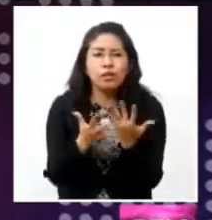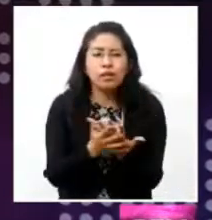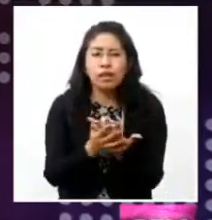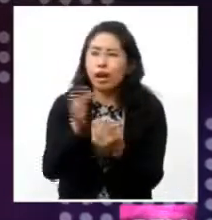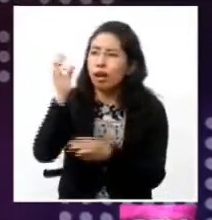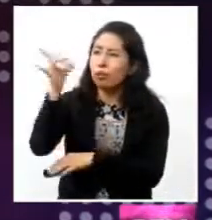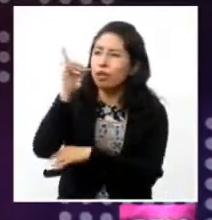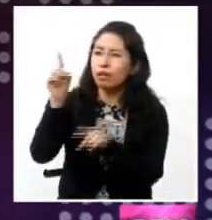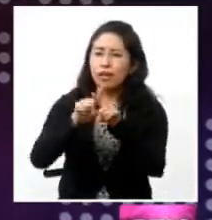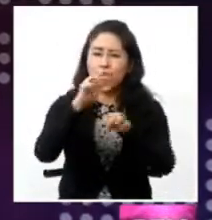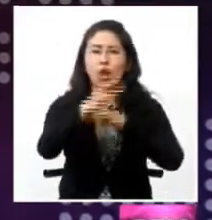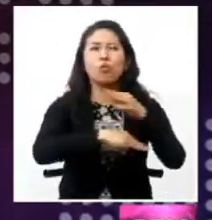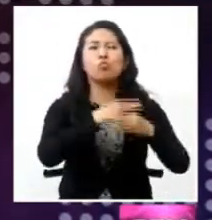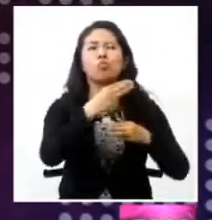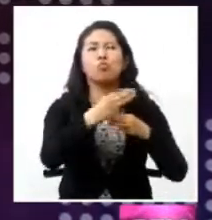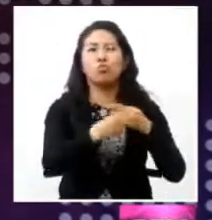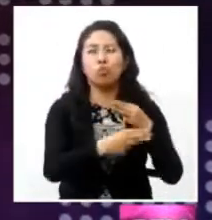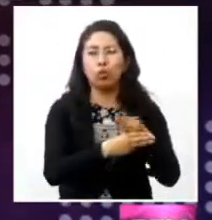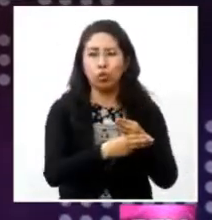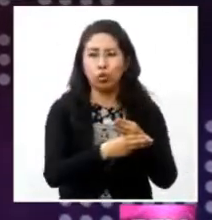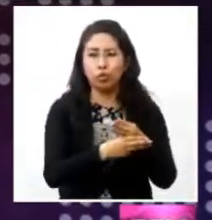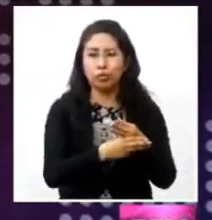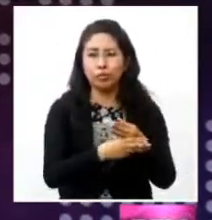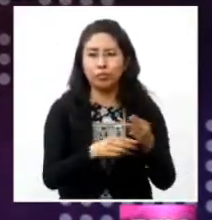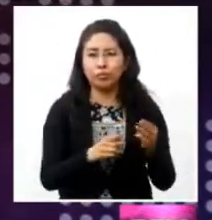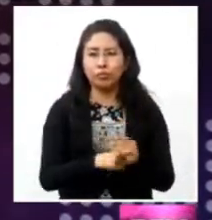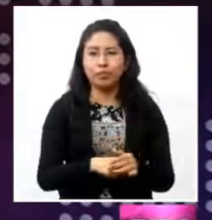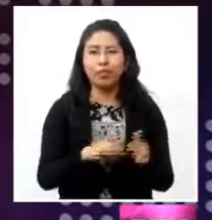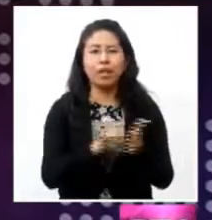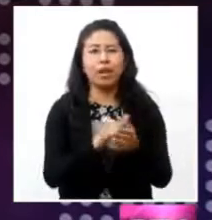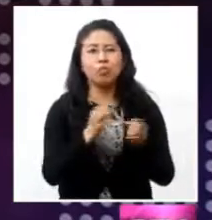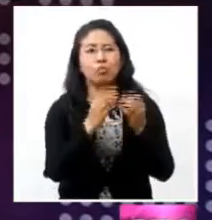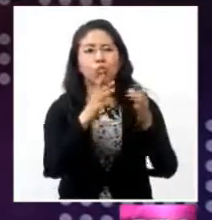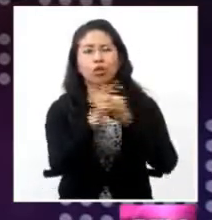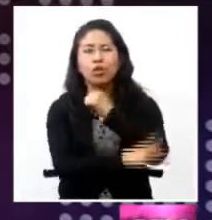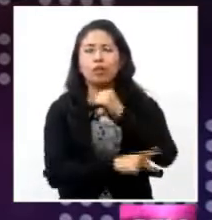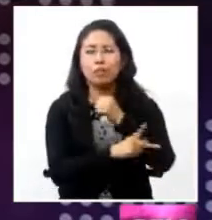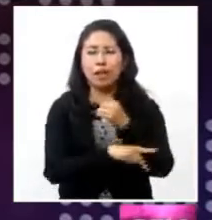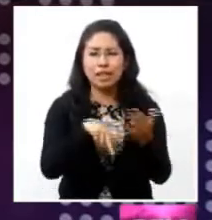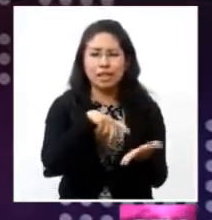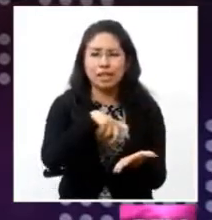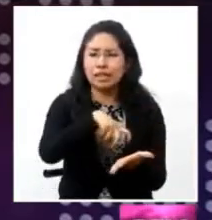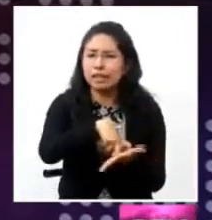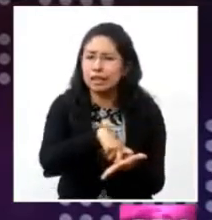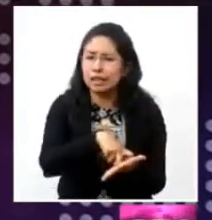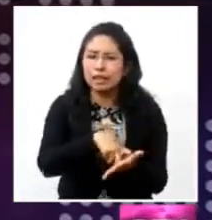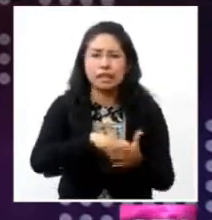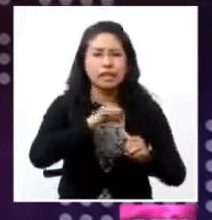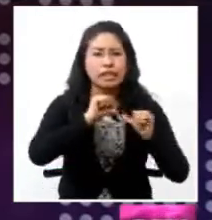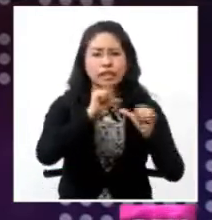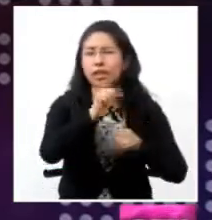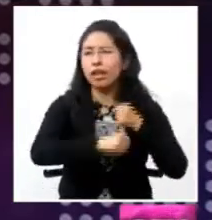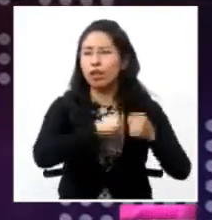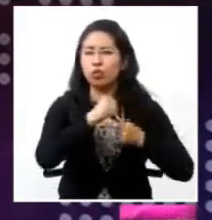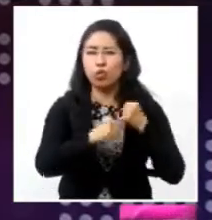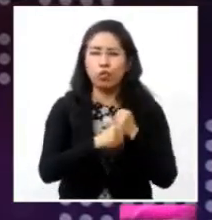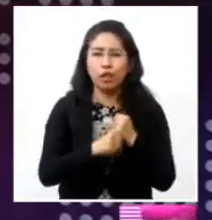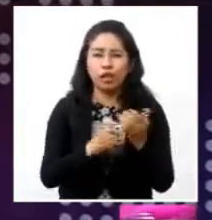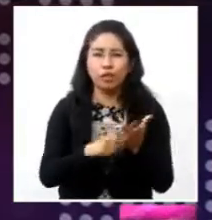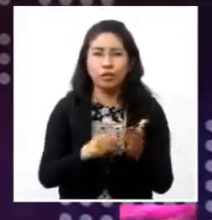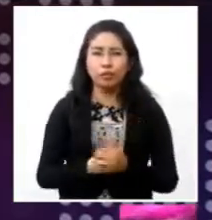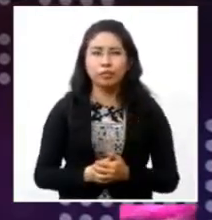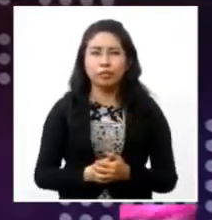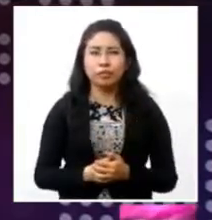mundo entero, e hizo arrodillar a las más grandes economías que hasta el día de hoy están sufriendo el impacto, por supuesto, incluida la